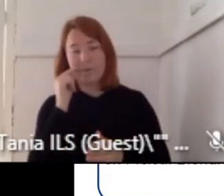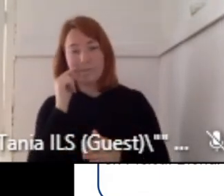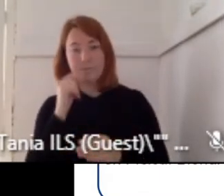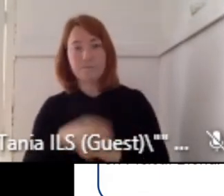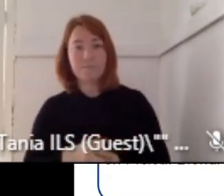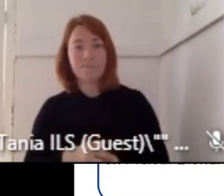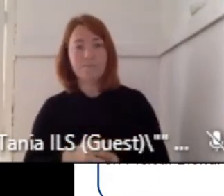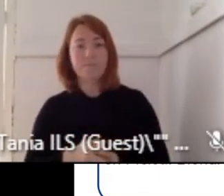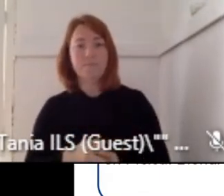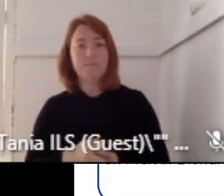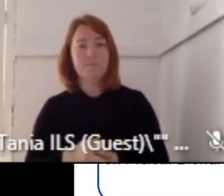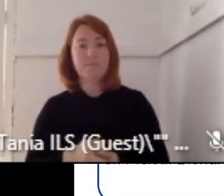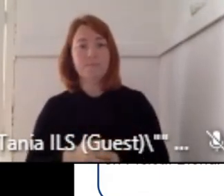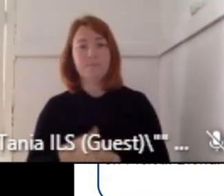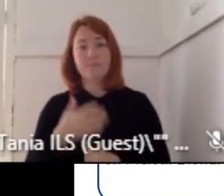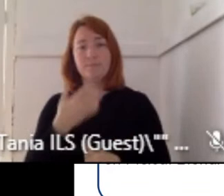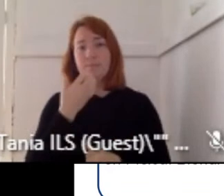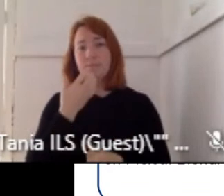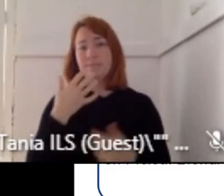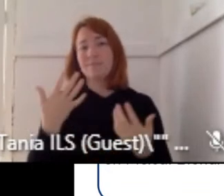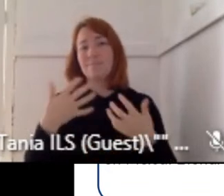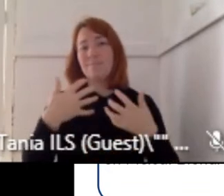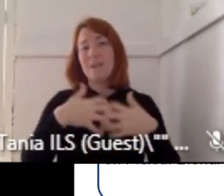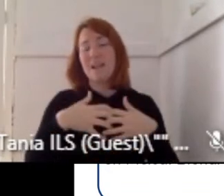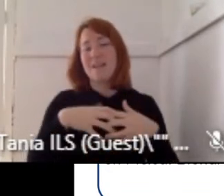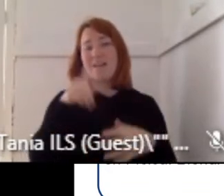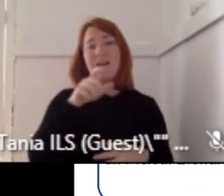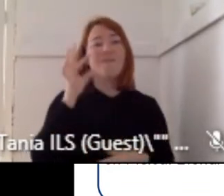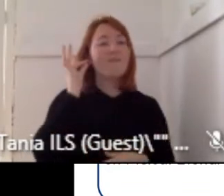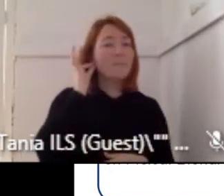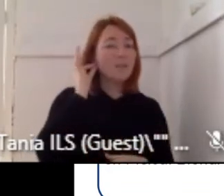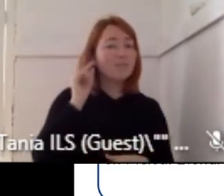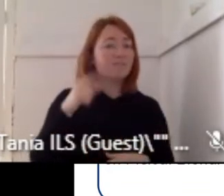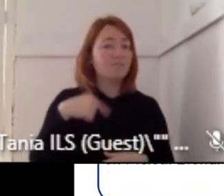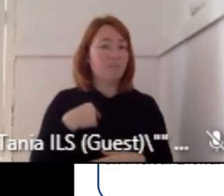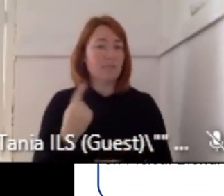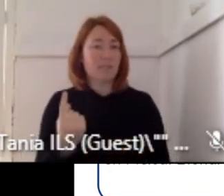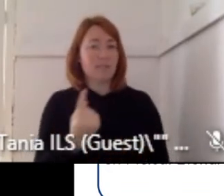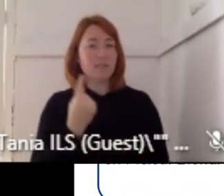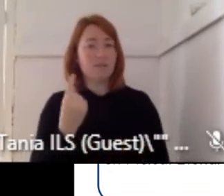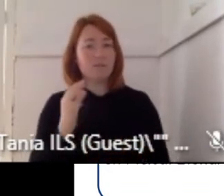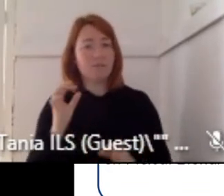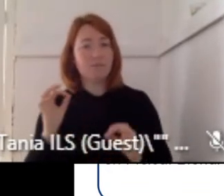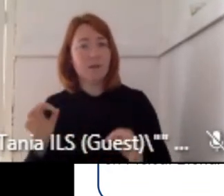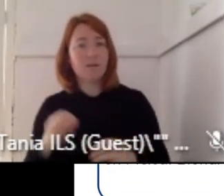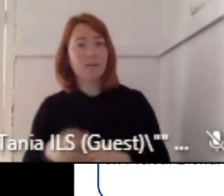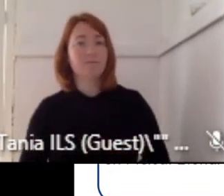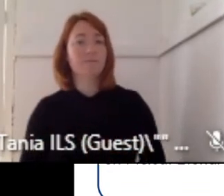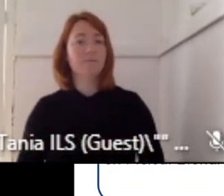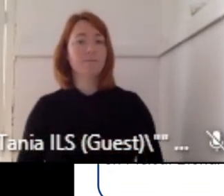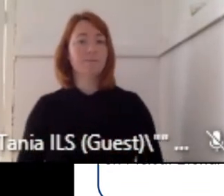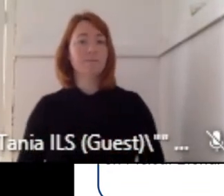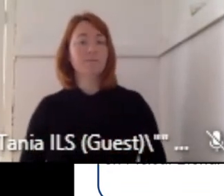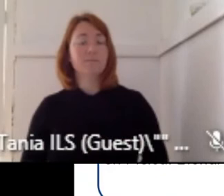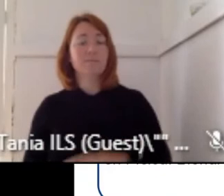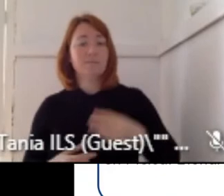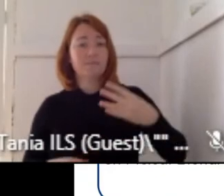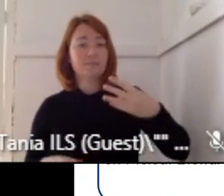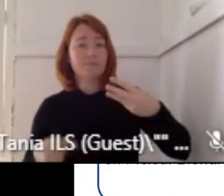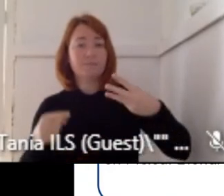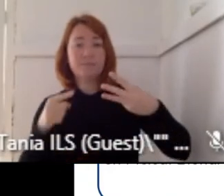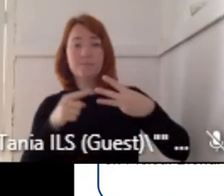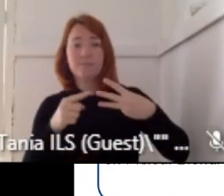esta de Mecánica en Femenino Singular, presentada en el Simposio Mujeres en Física. Esta otra